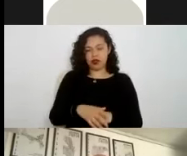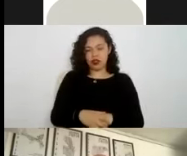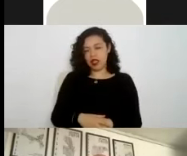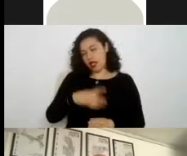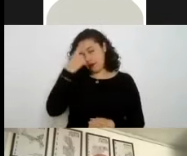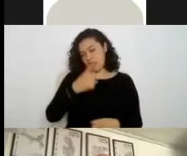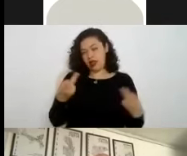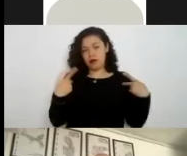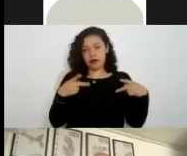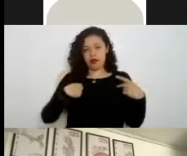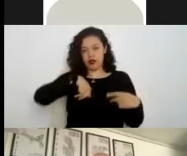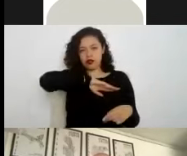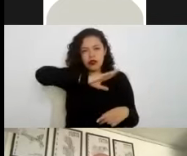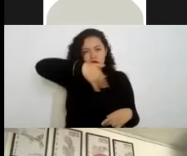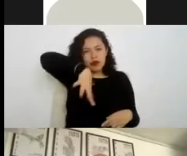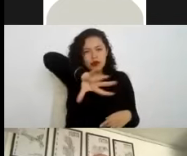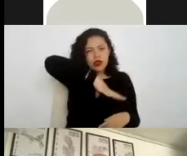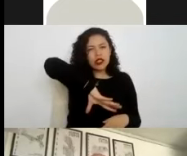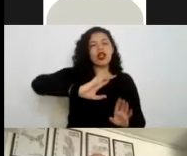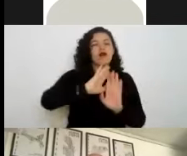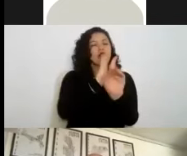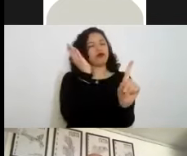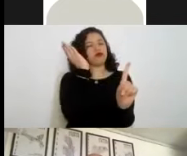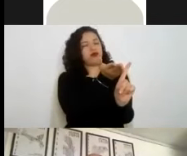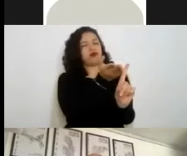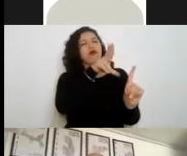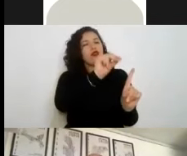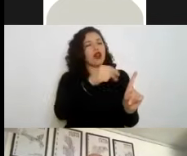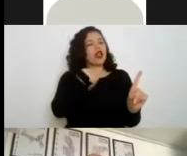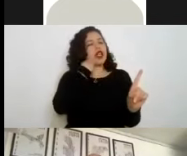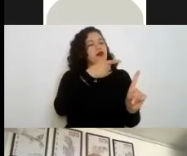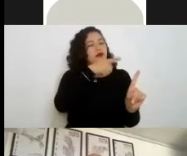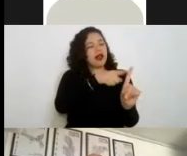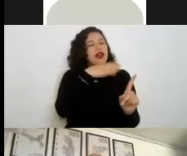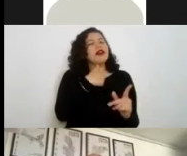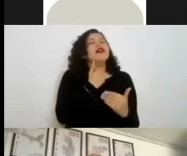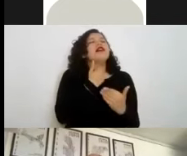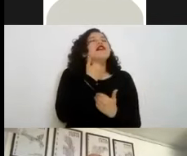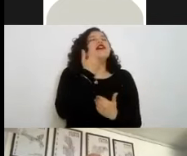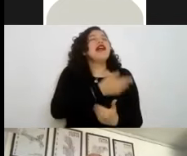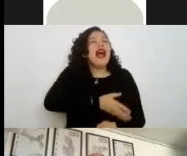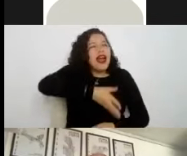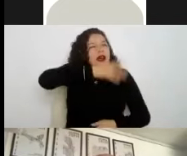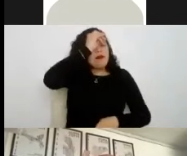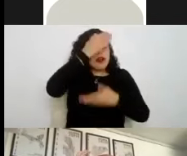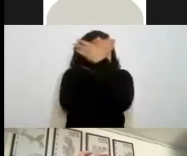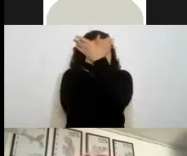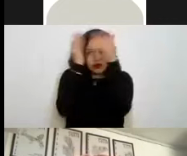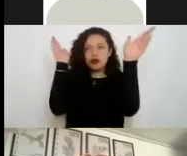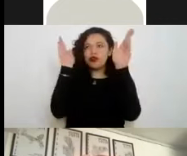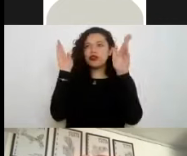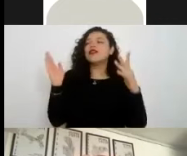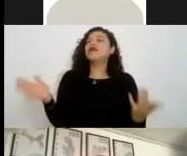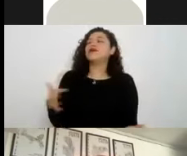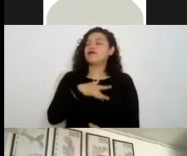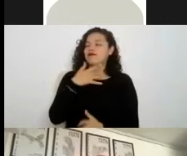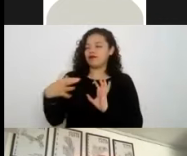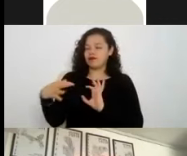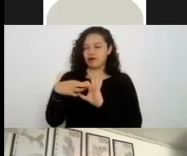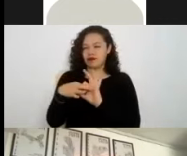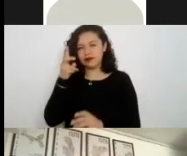no estemos buscando convencerla, sino inspirarla. Y esto creo que sea muy claro en este momento que vamos a estar platicando de